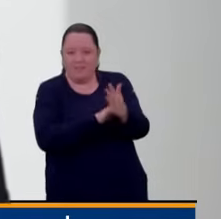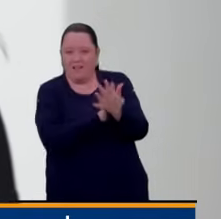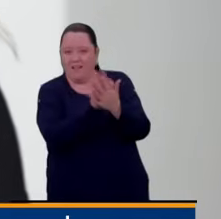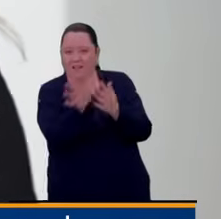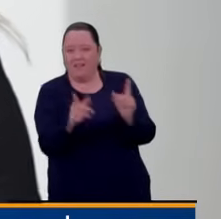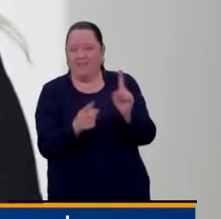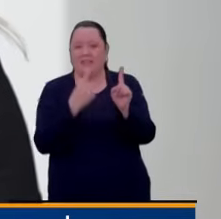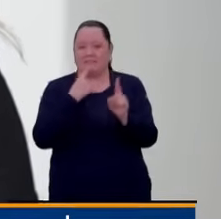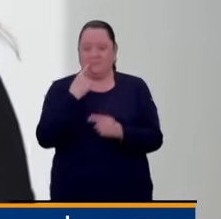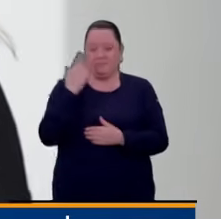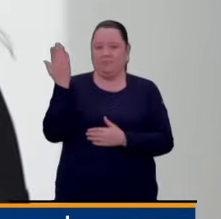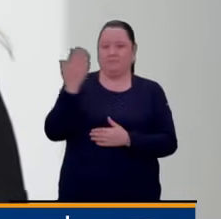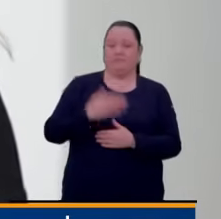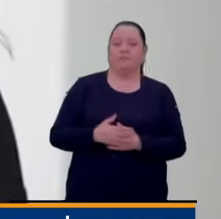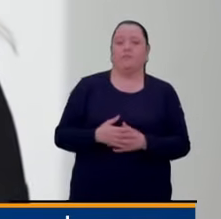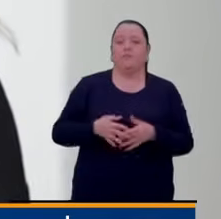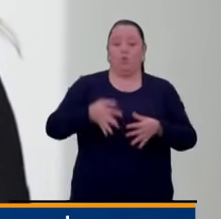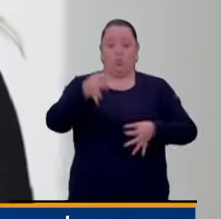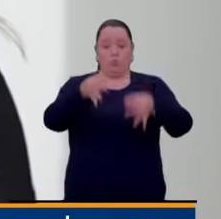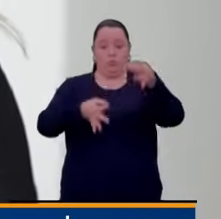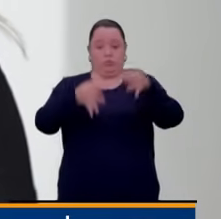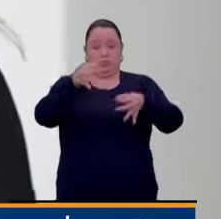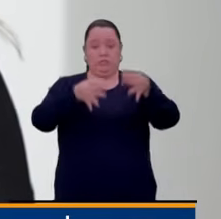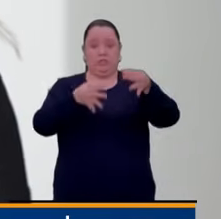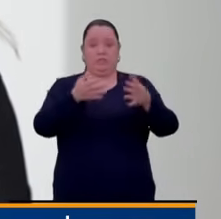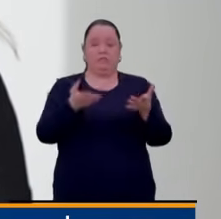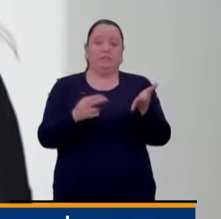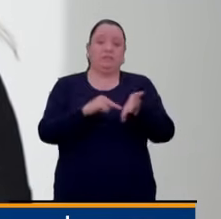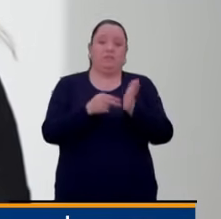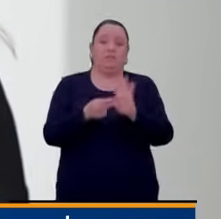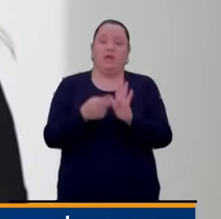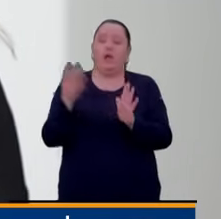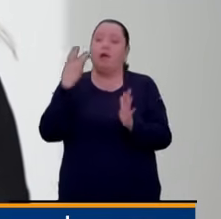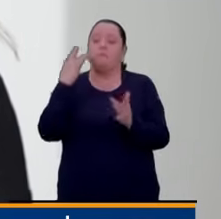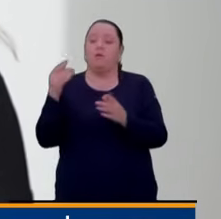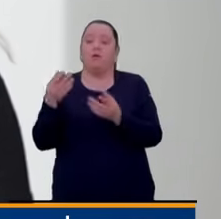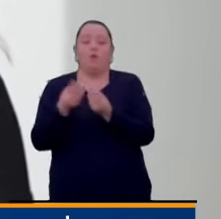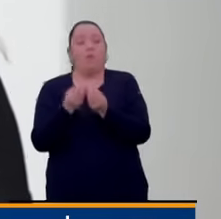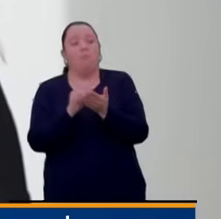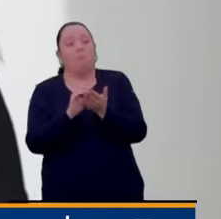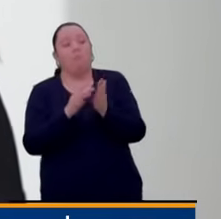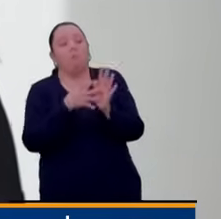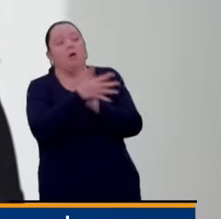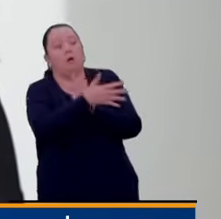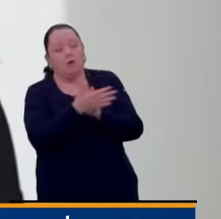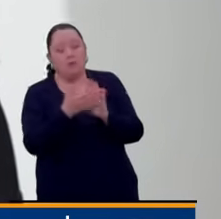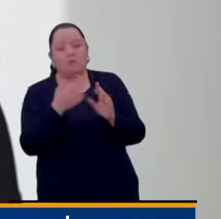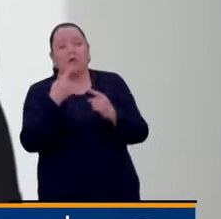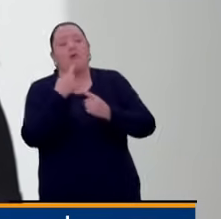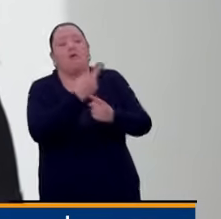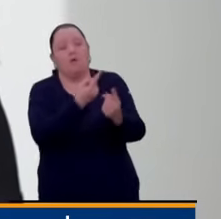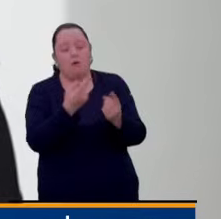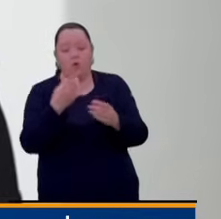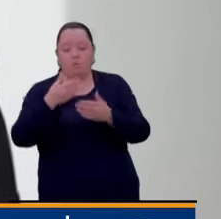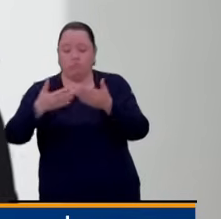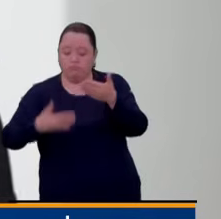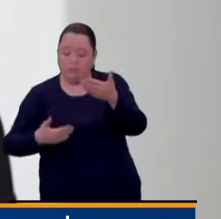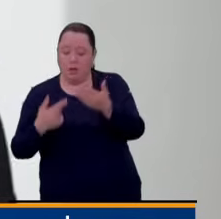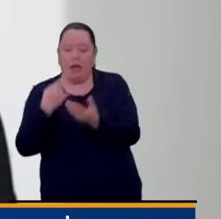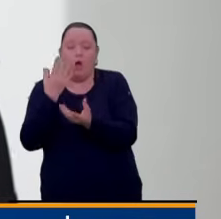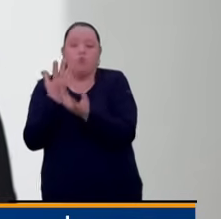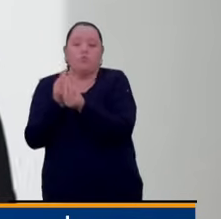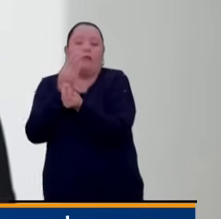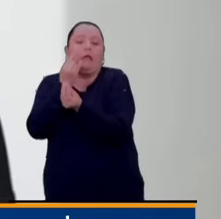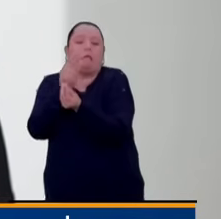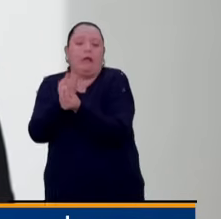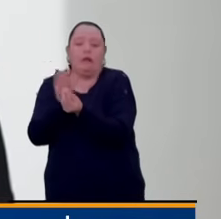La justicia no puede ser avasallada por mensajes, declaraciones o comunicados que representen intereses particulares o de